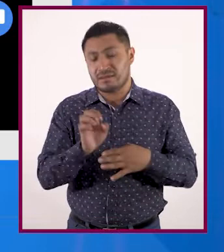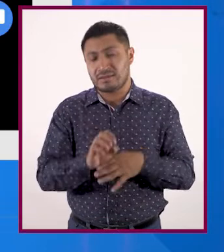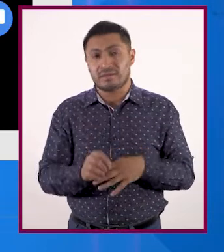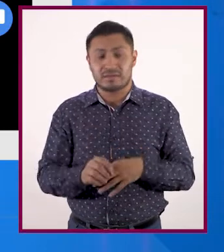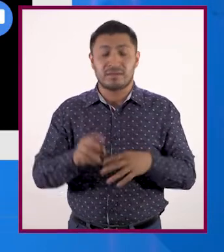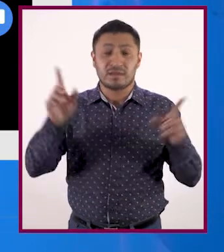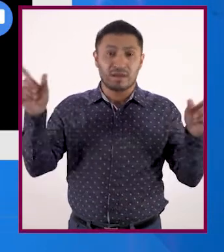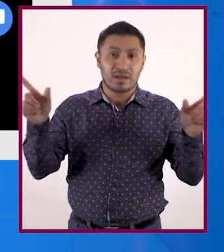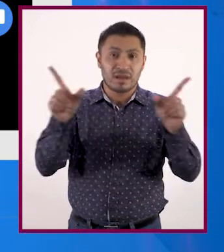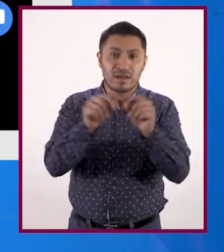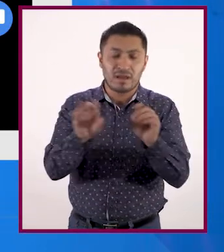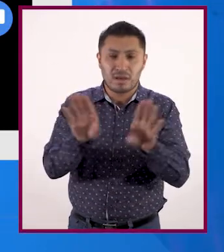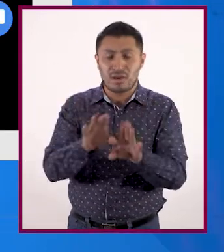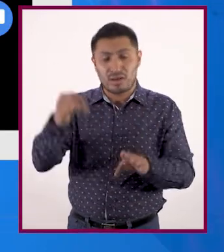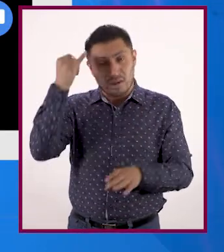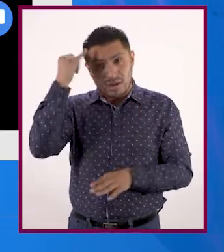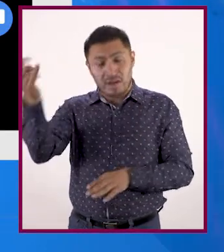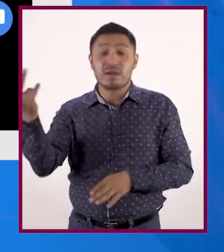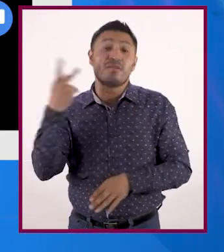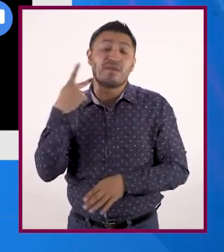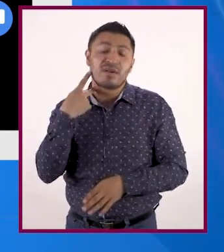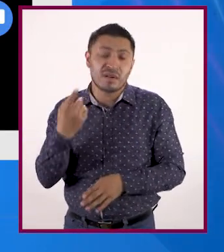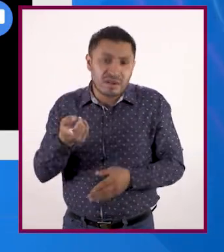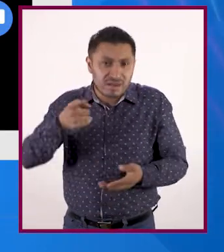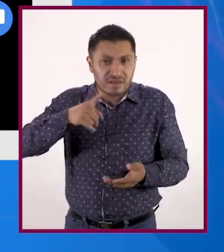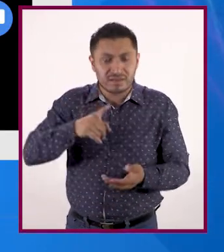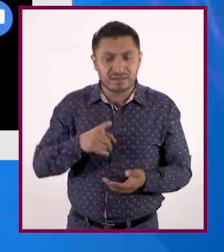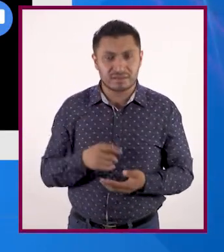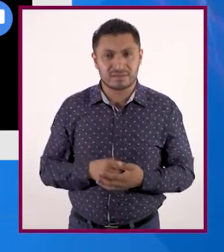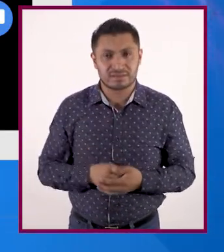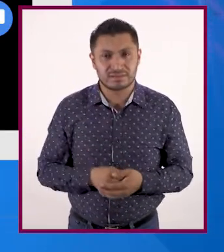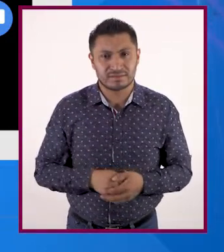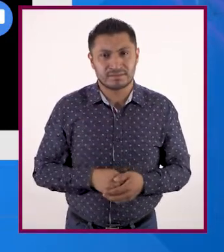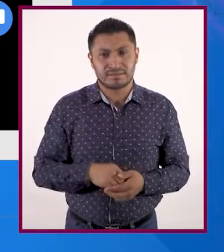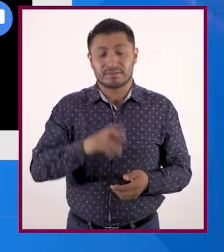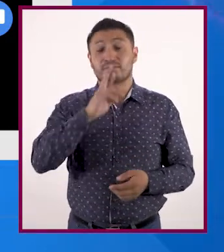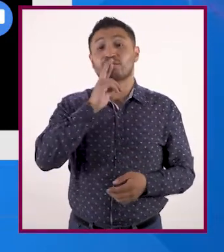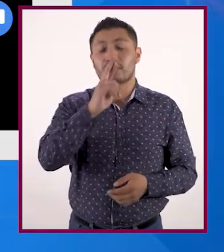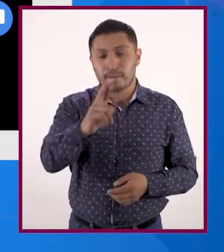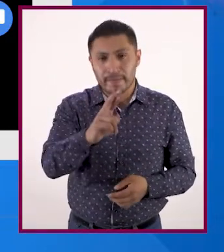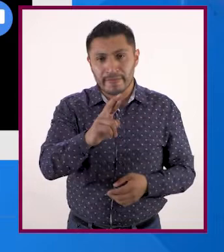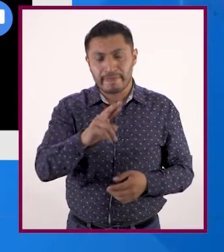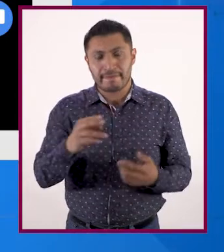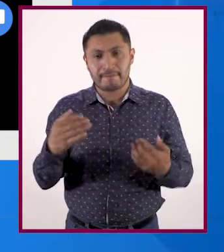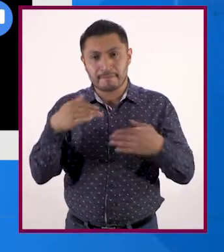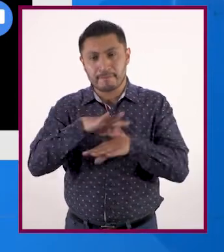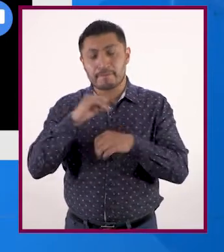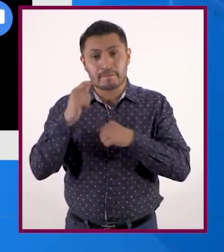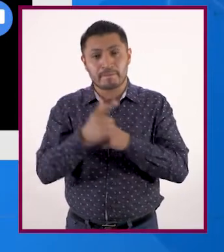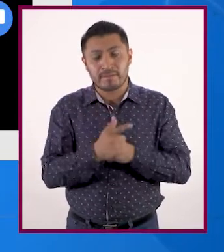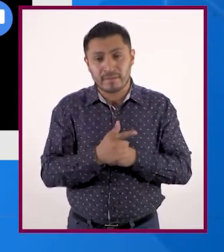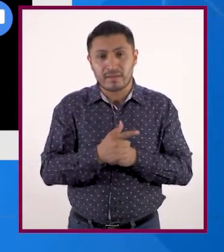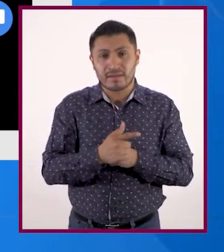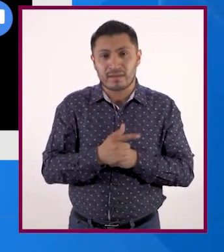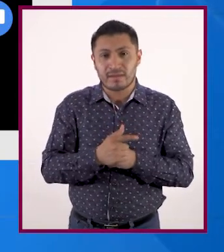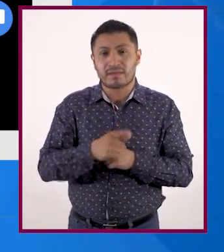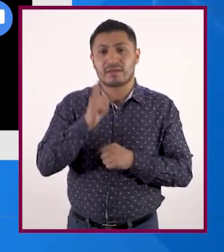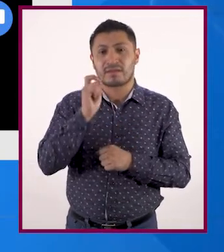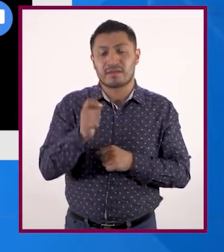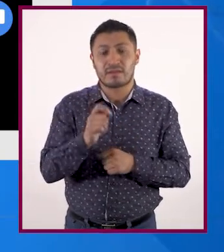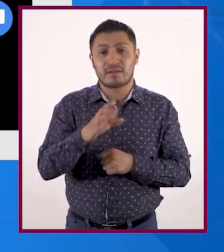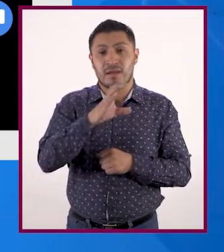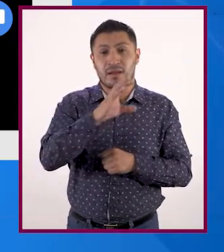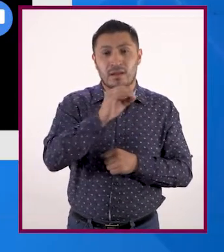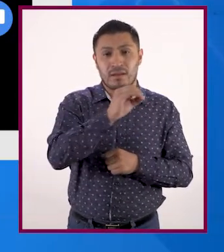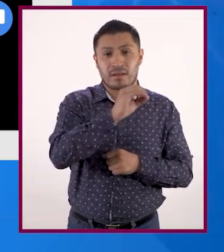en las ideologías son producto precisamente de algo que surquen decía que es la cocción social